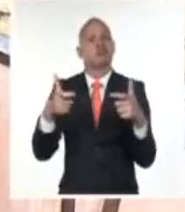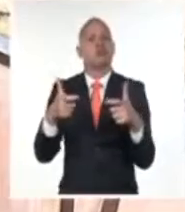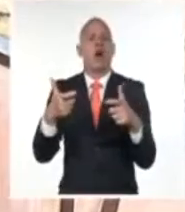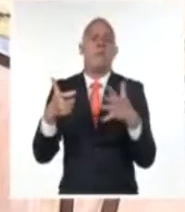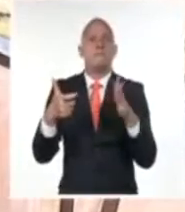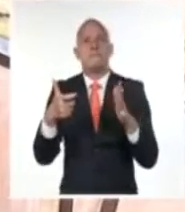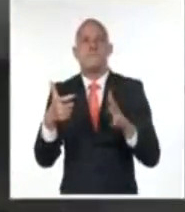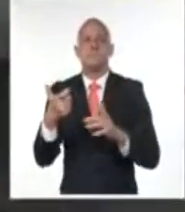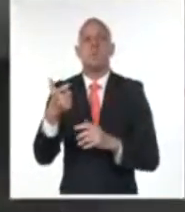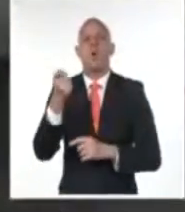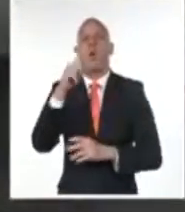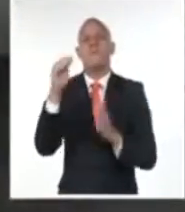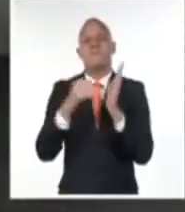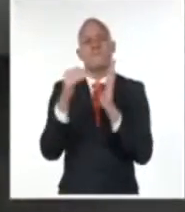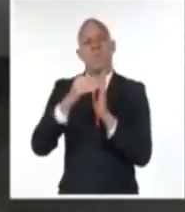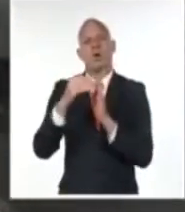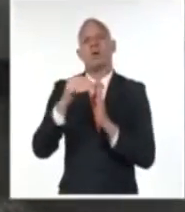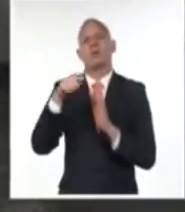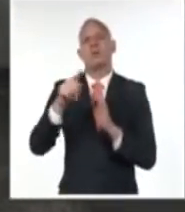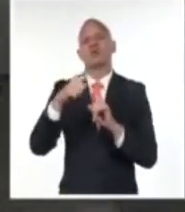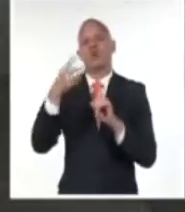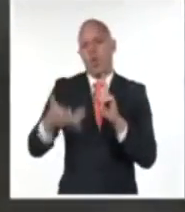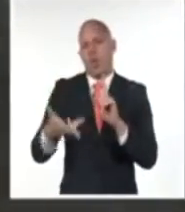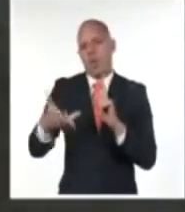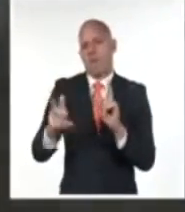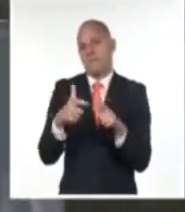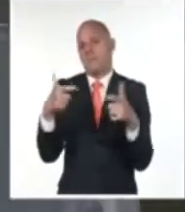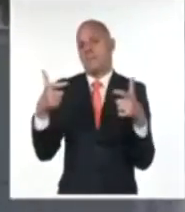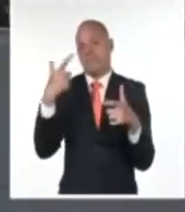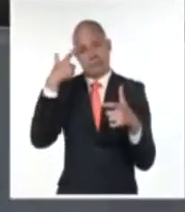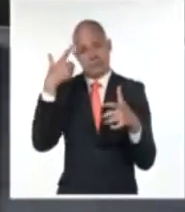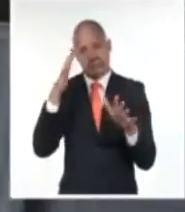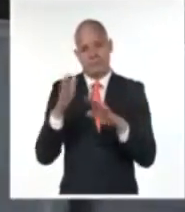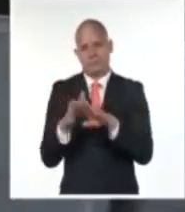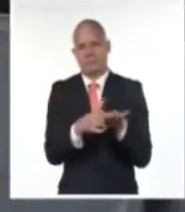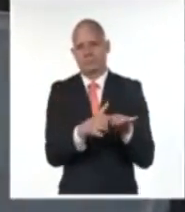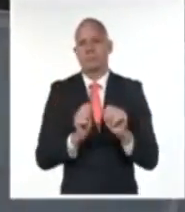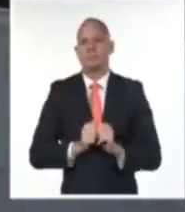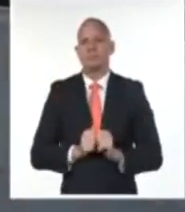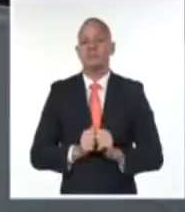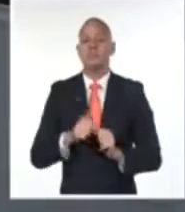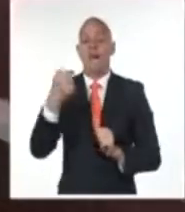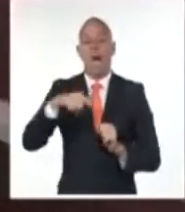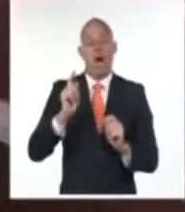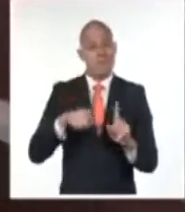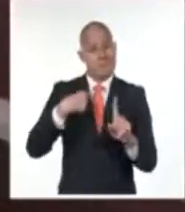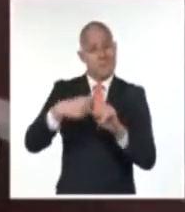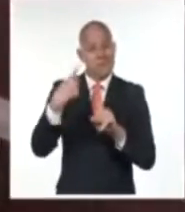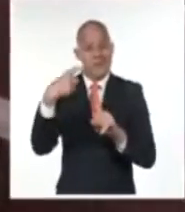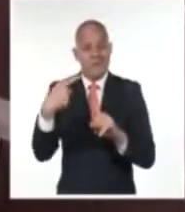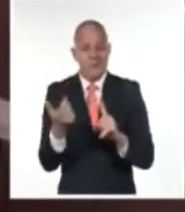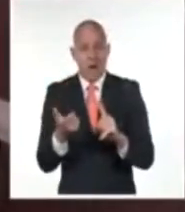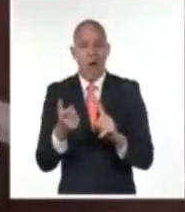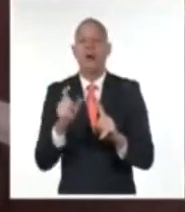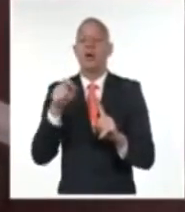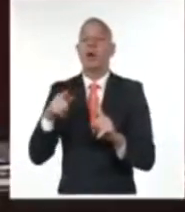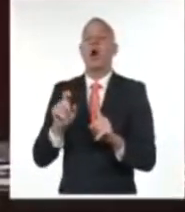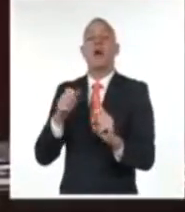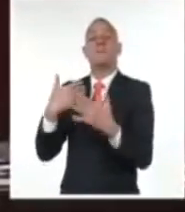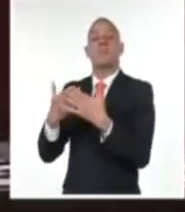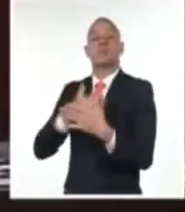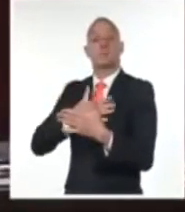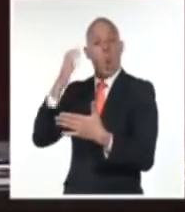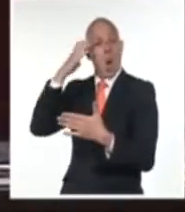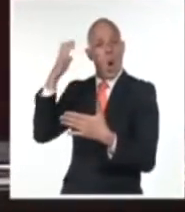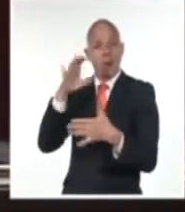1.400.000 toneladas este año. Se enfatizó en el encadenamiento productivo de la empresa estatal socialista con